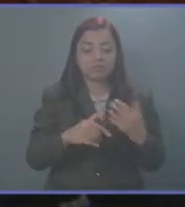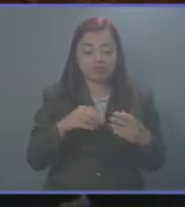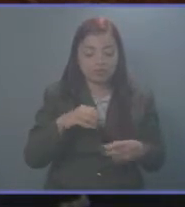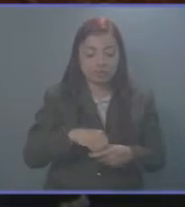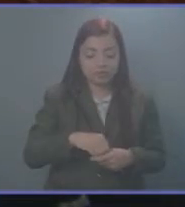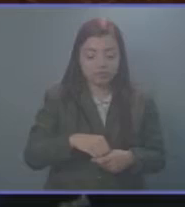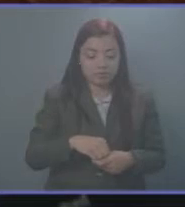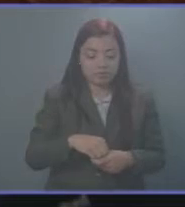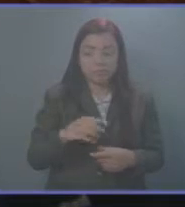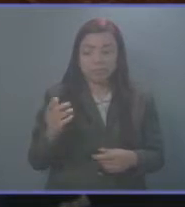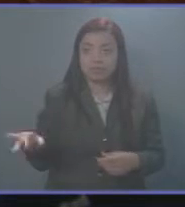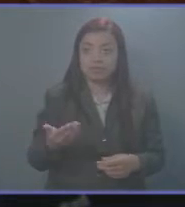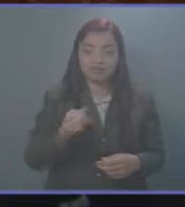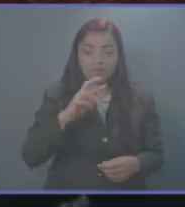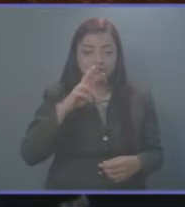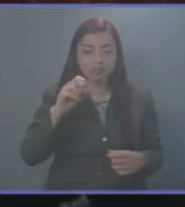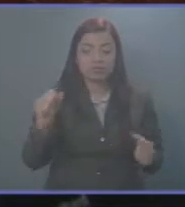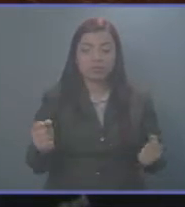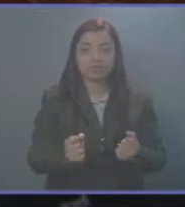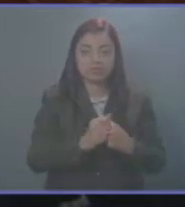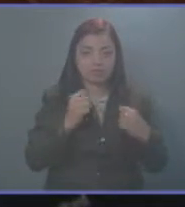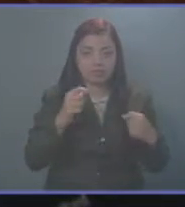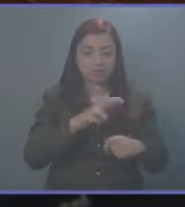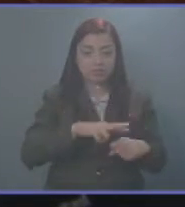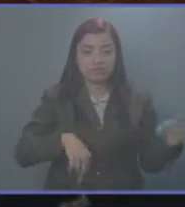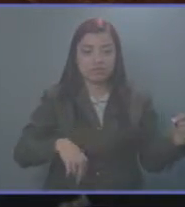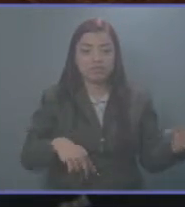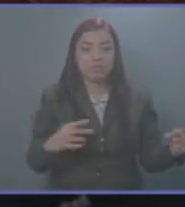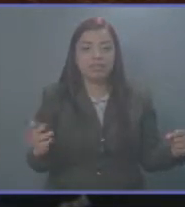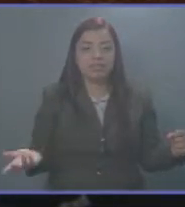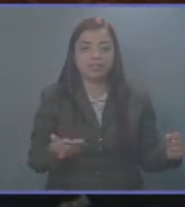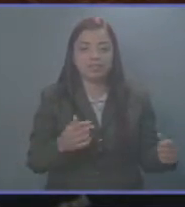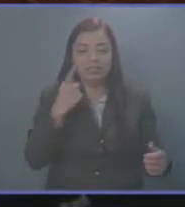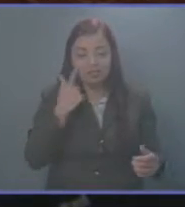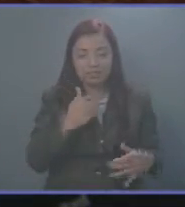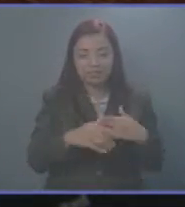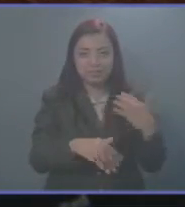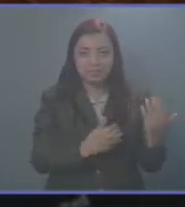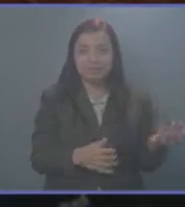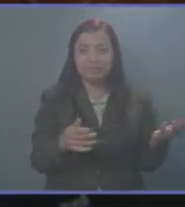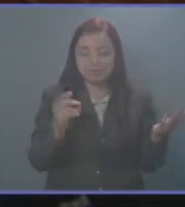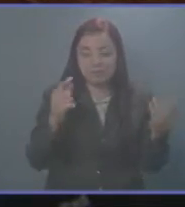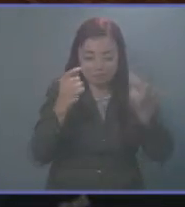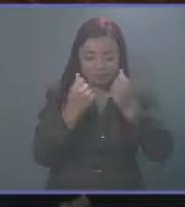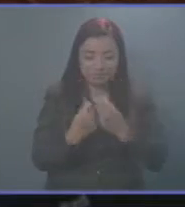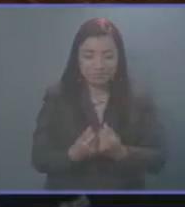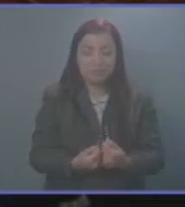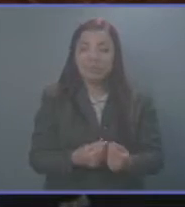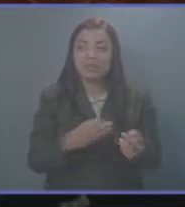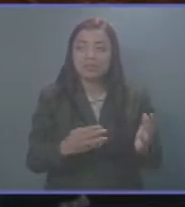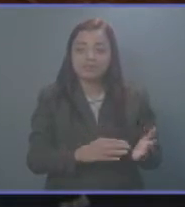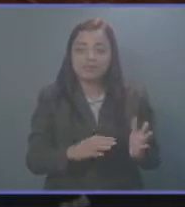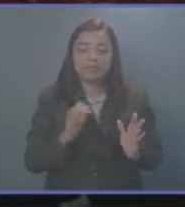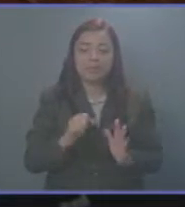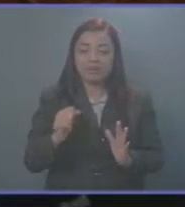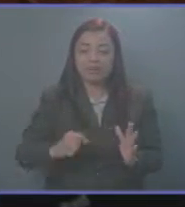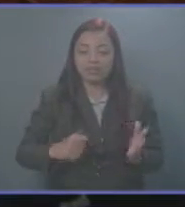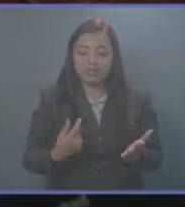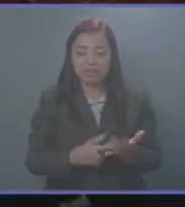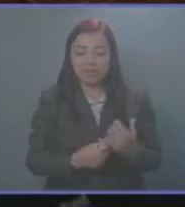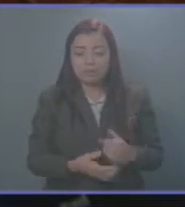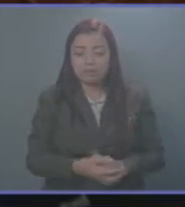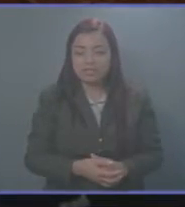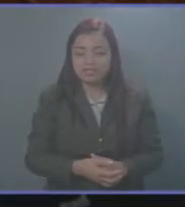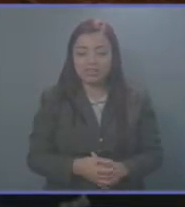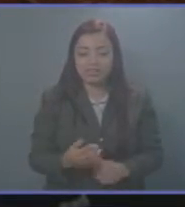darle $200 millones al país para complementar el presupuesto. Y es ahí donde se definió